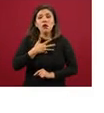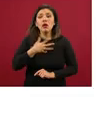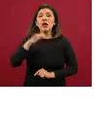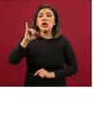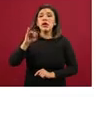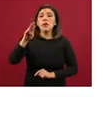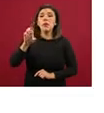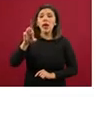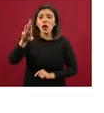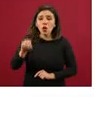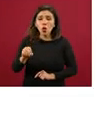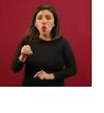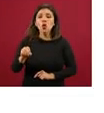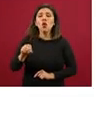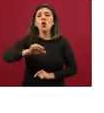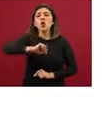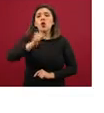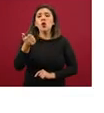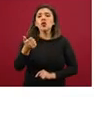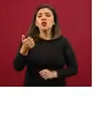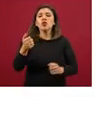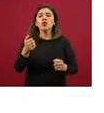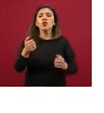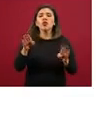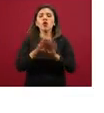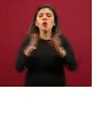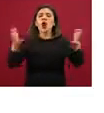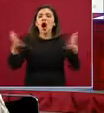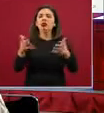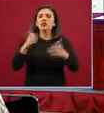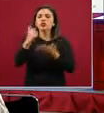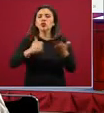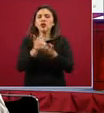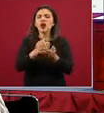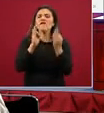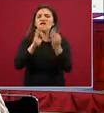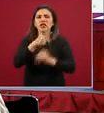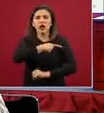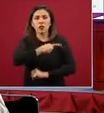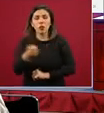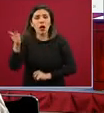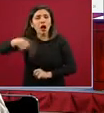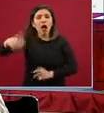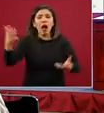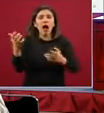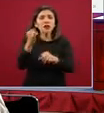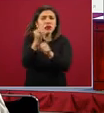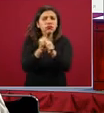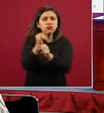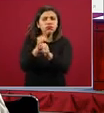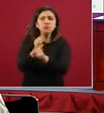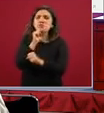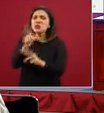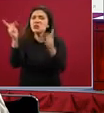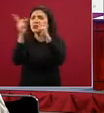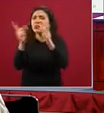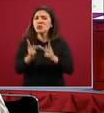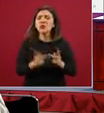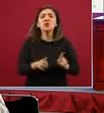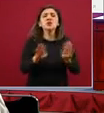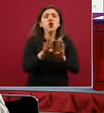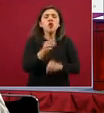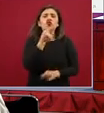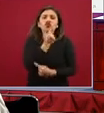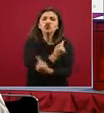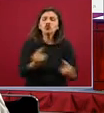Ibero y una acción ciudadana frente a la pobreza. Ellos hicieron esta investigación que coincide con las de maestras, niños,